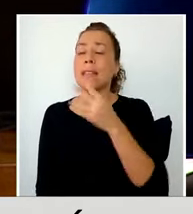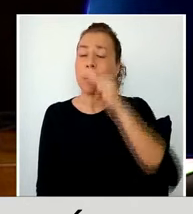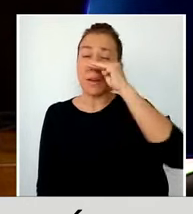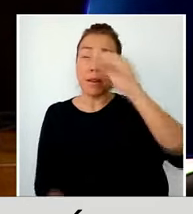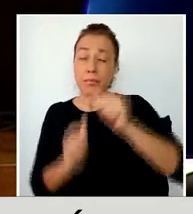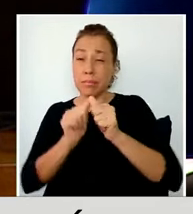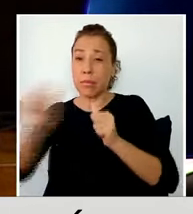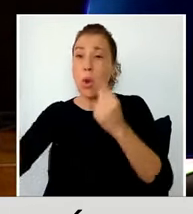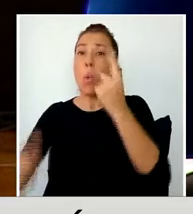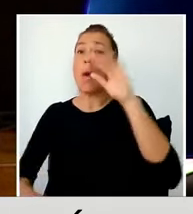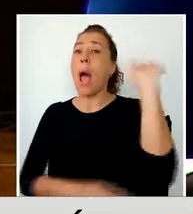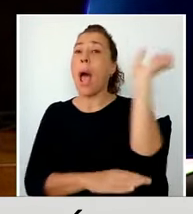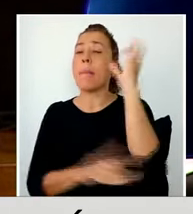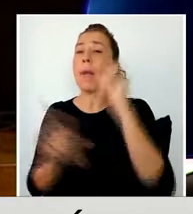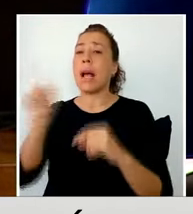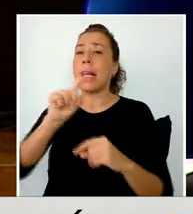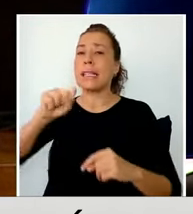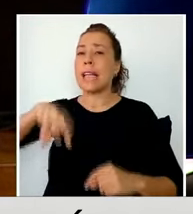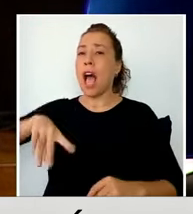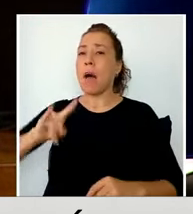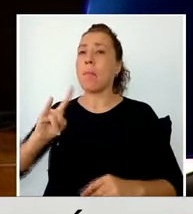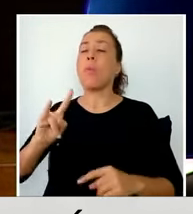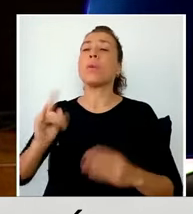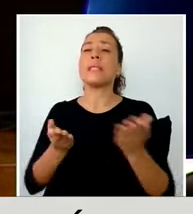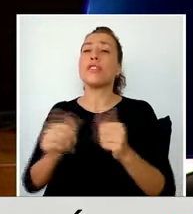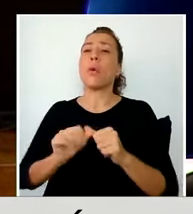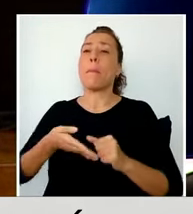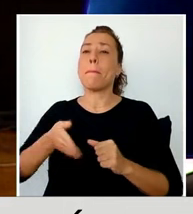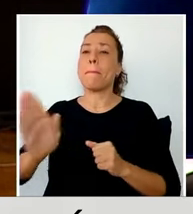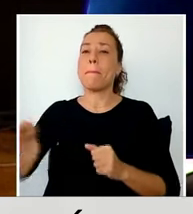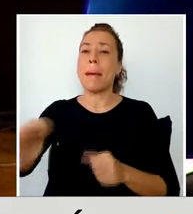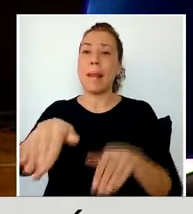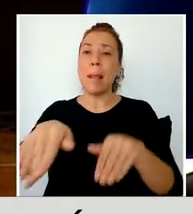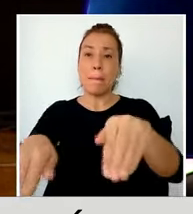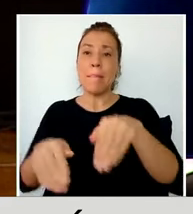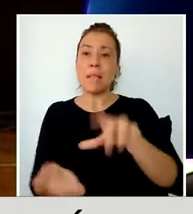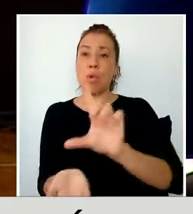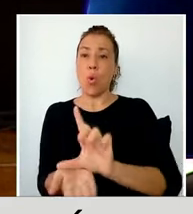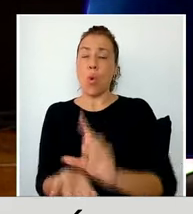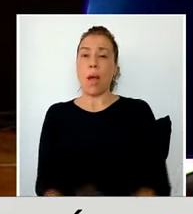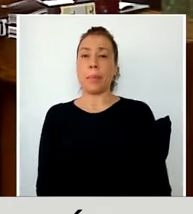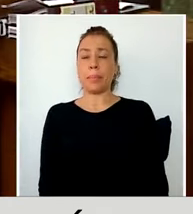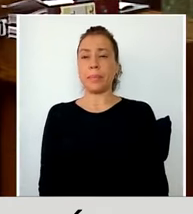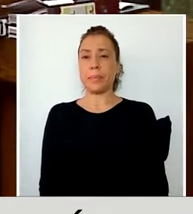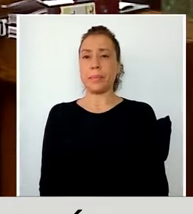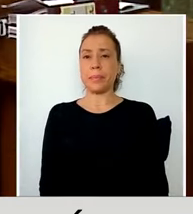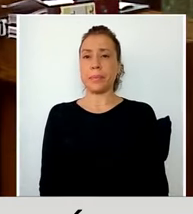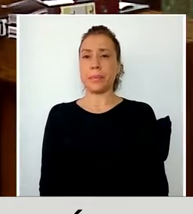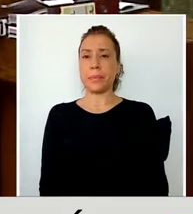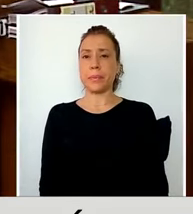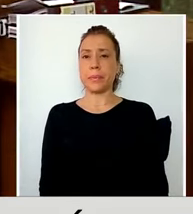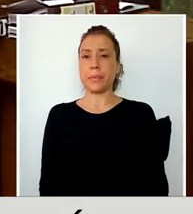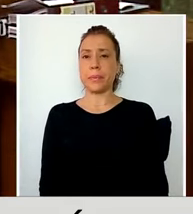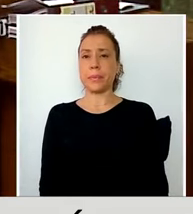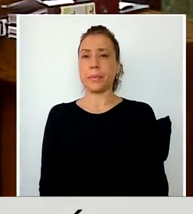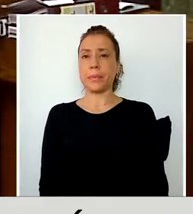ambulancia samu de servicio permanente en la misma localidad Eso es todo presidente